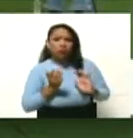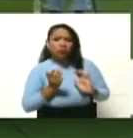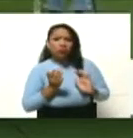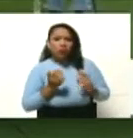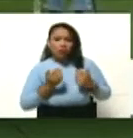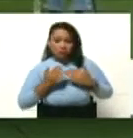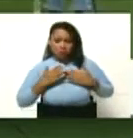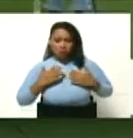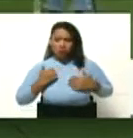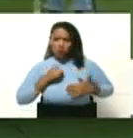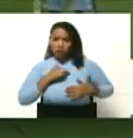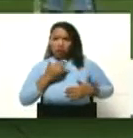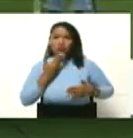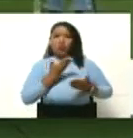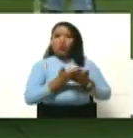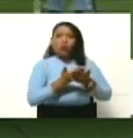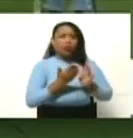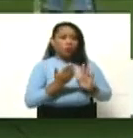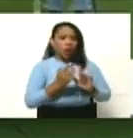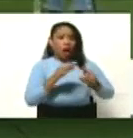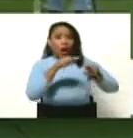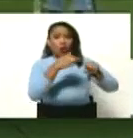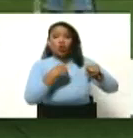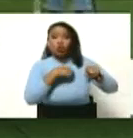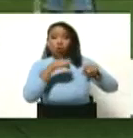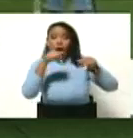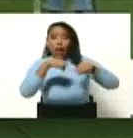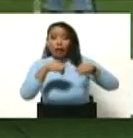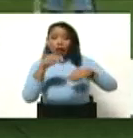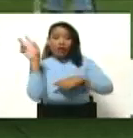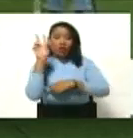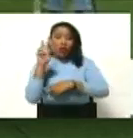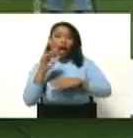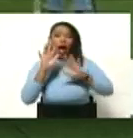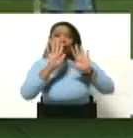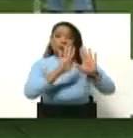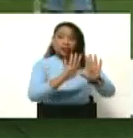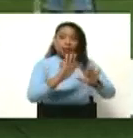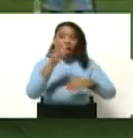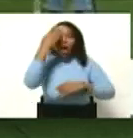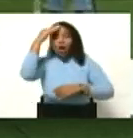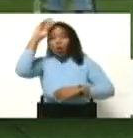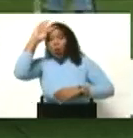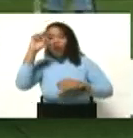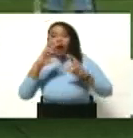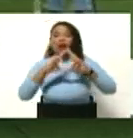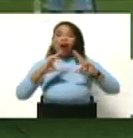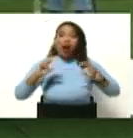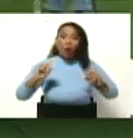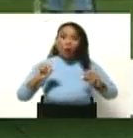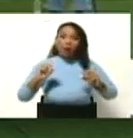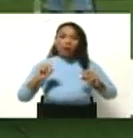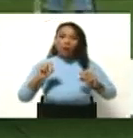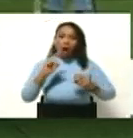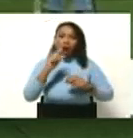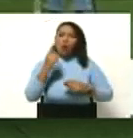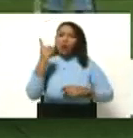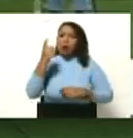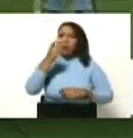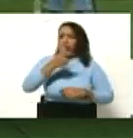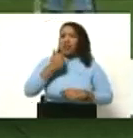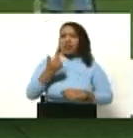Esta es nuestra propuesta. Así lo estamos haciendo en Venezuela. Así lo estamos haciendo en Cuba, en Nicaragua. Y alguien dirá, no, pero mi país no es